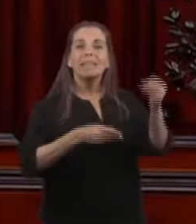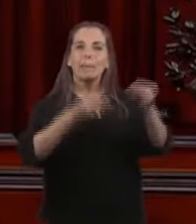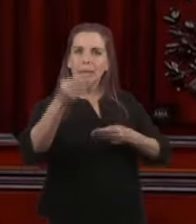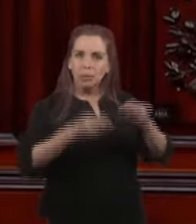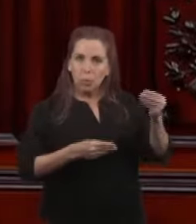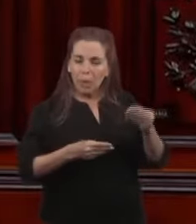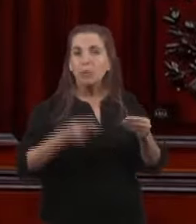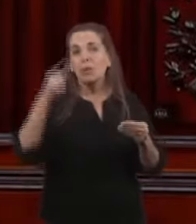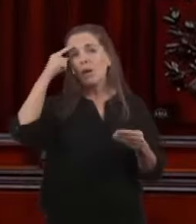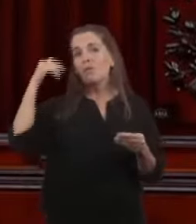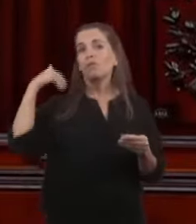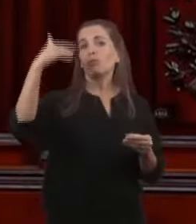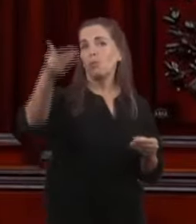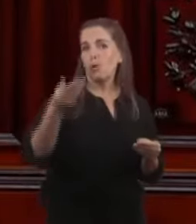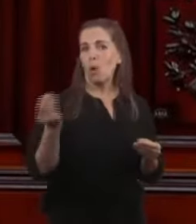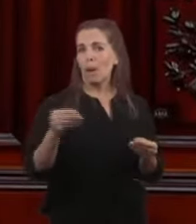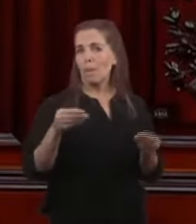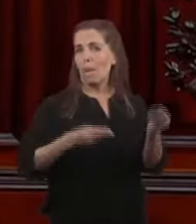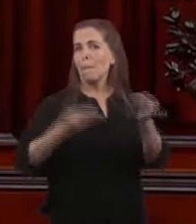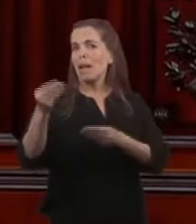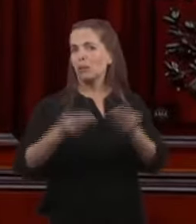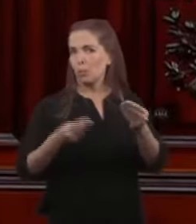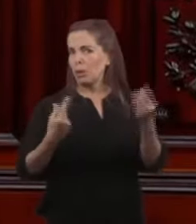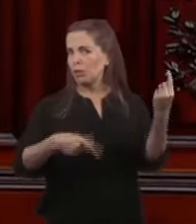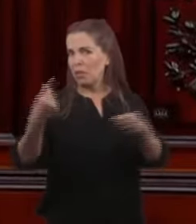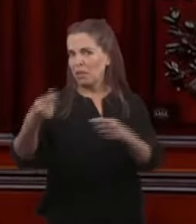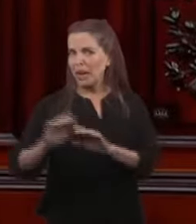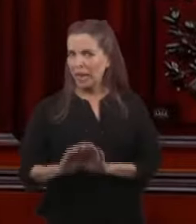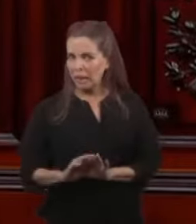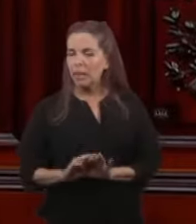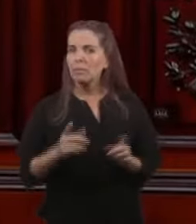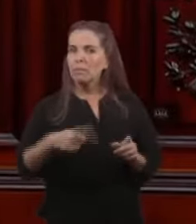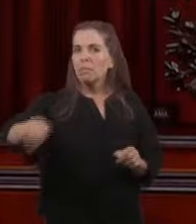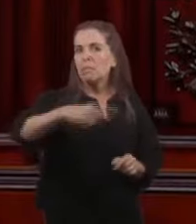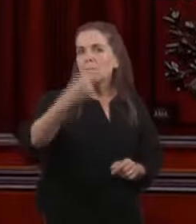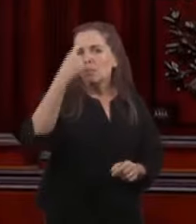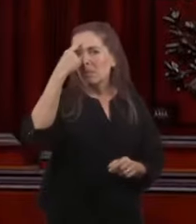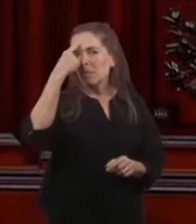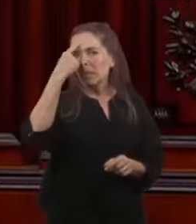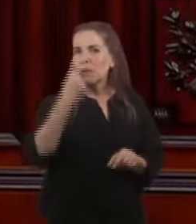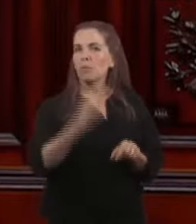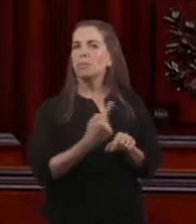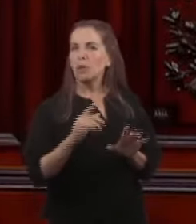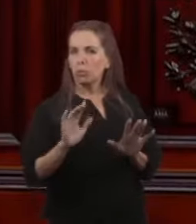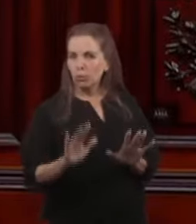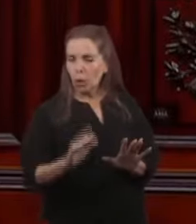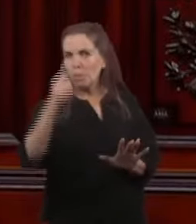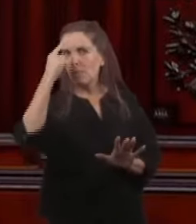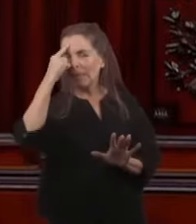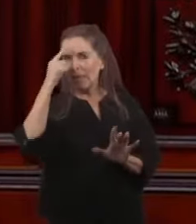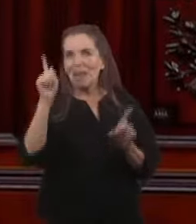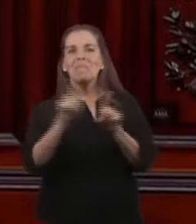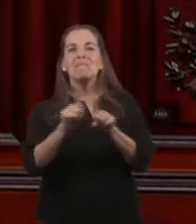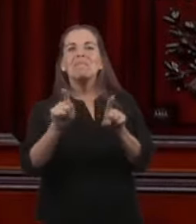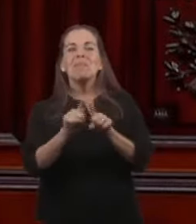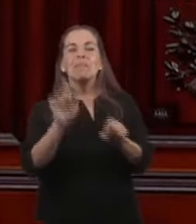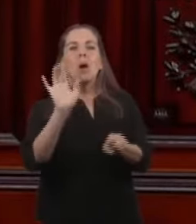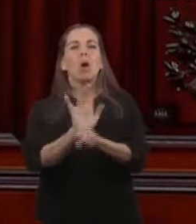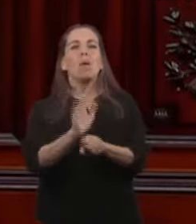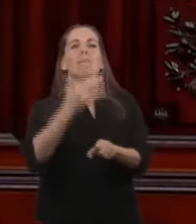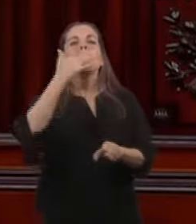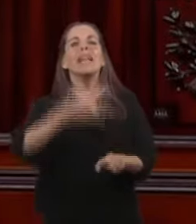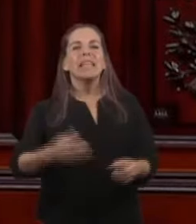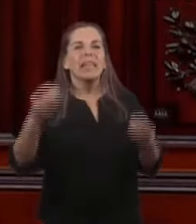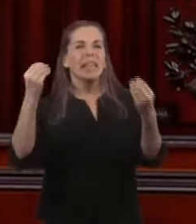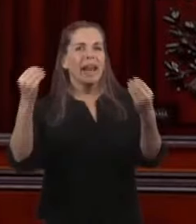vengan de acá en adelante Los invito a volver por un minuto a despejar la x conmigo para entender de